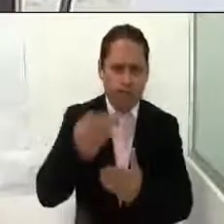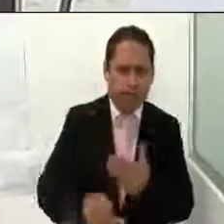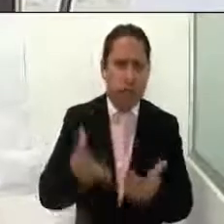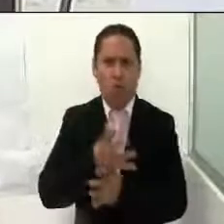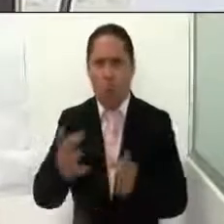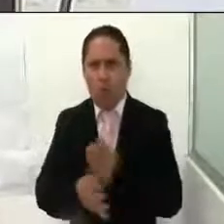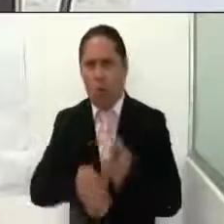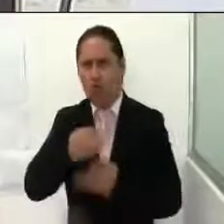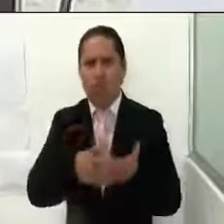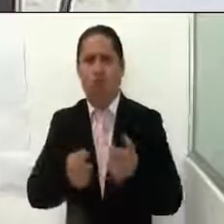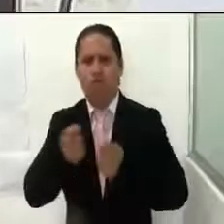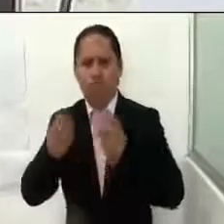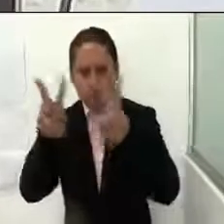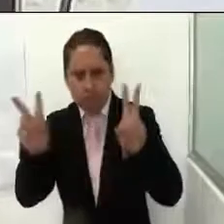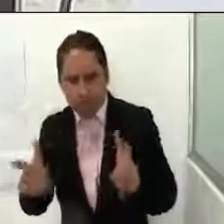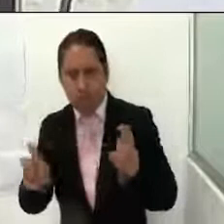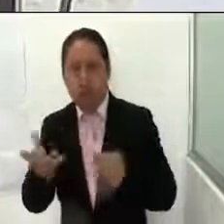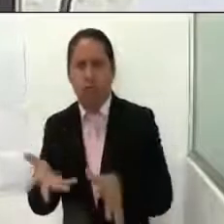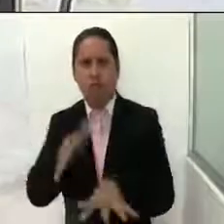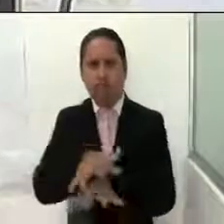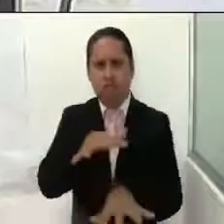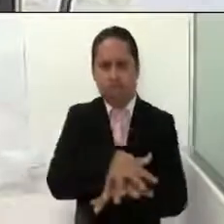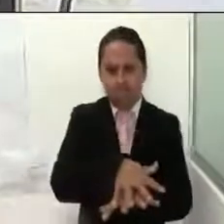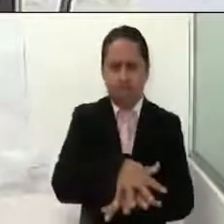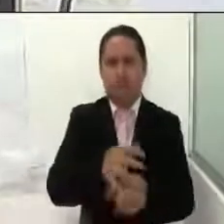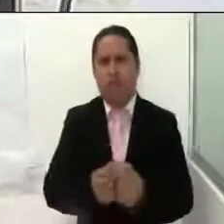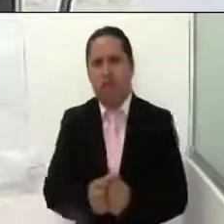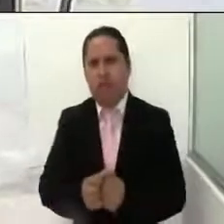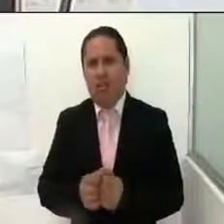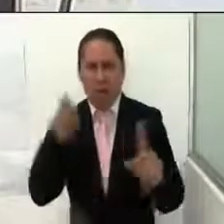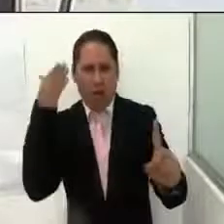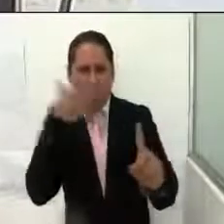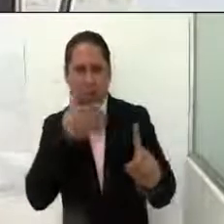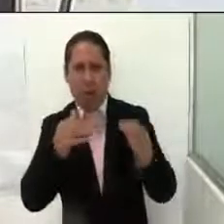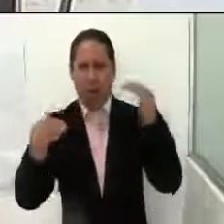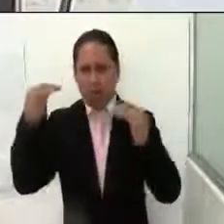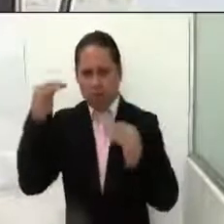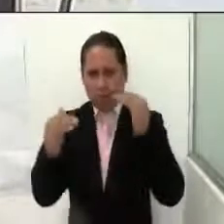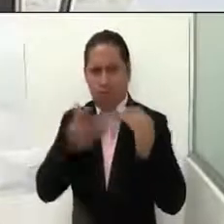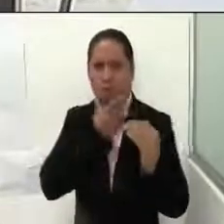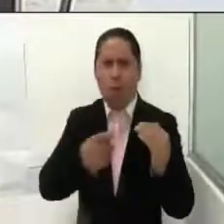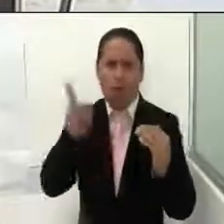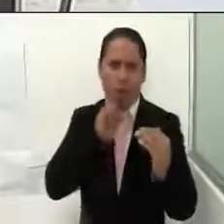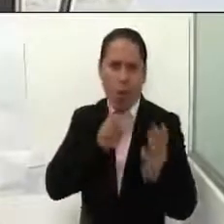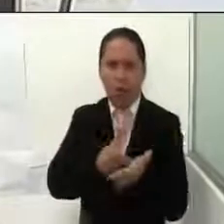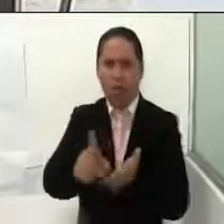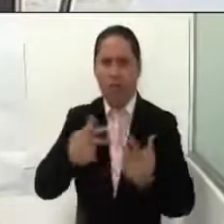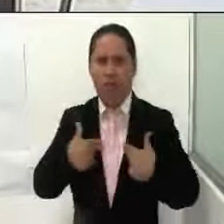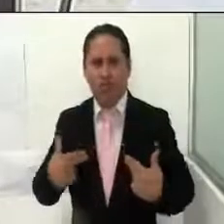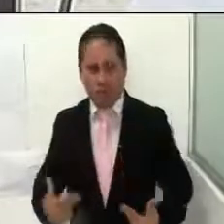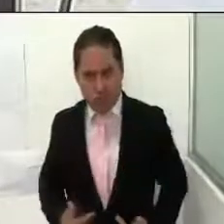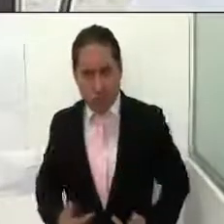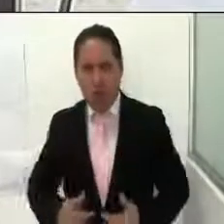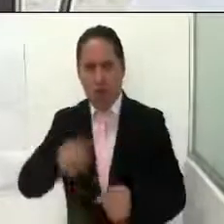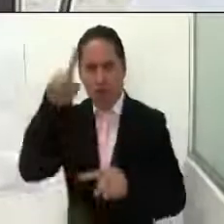metodológica hacia la incorporación de la perspectiva de igualdad de género derechos humanos y erradicación de la